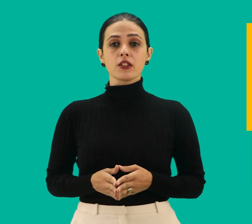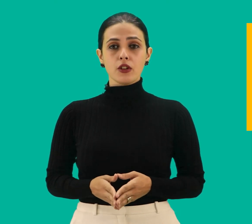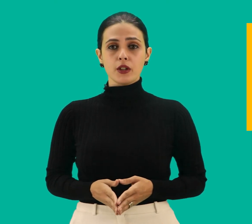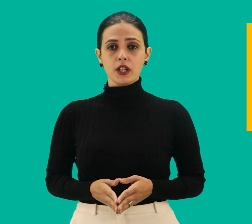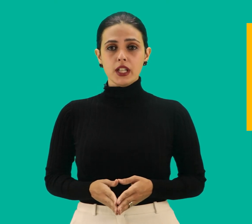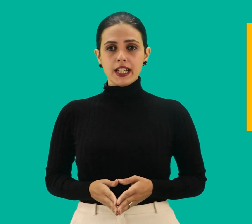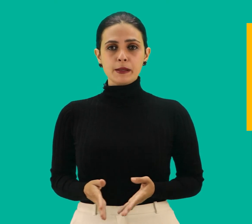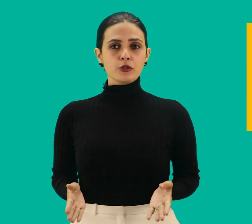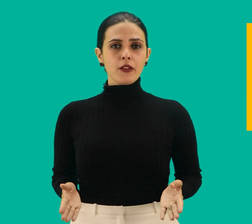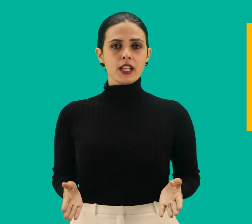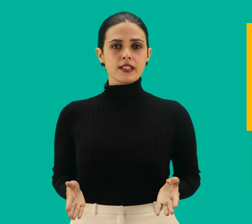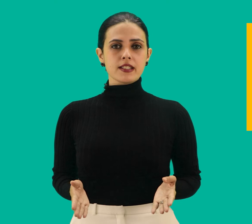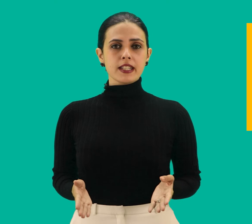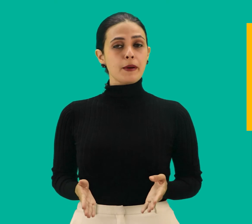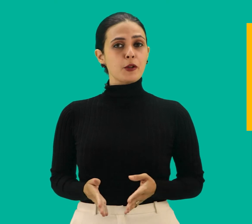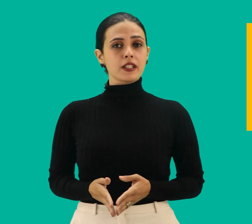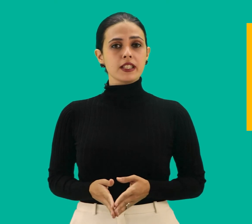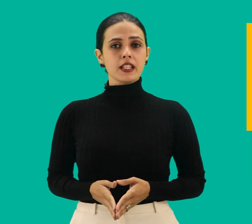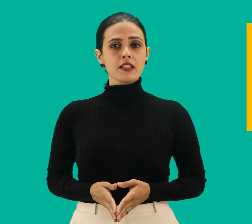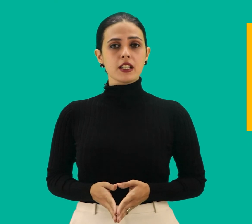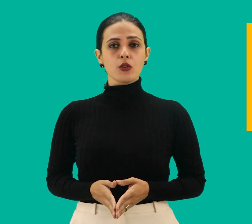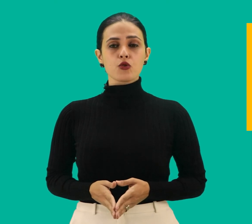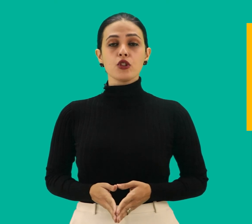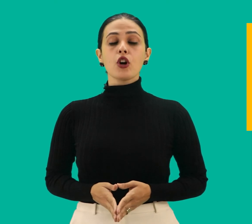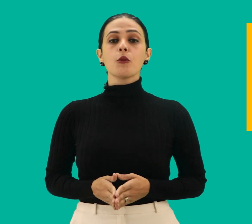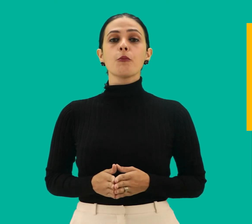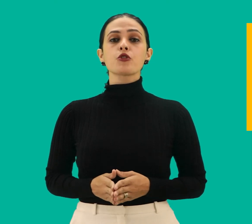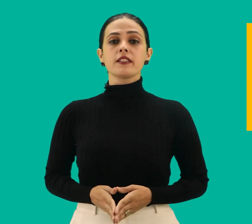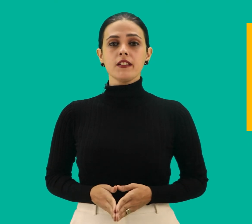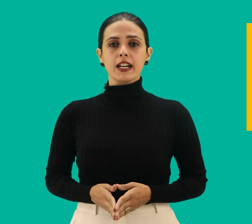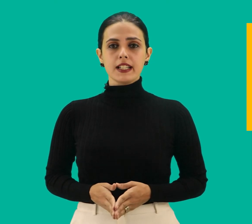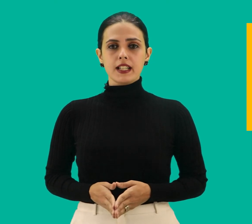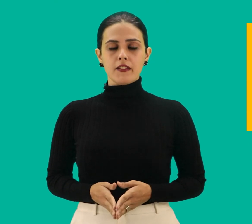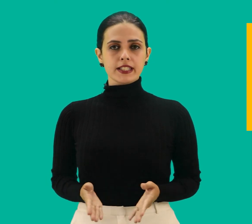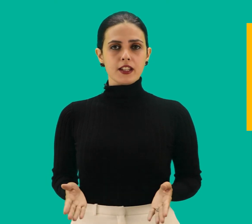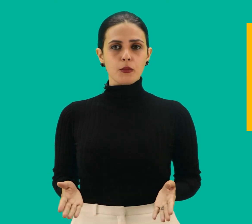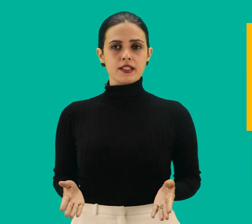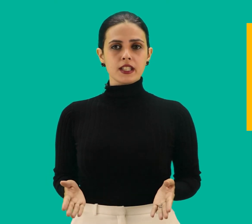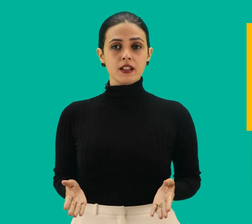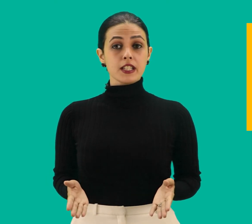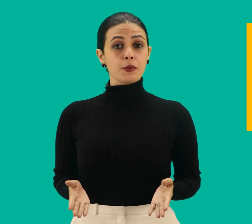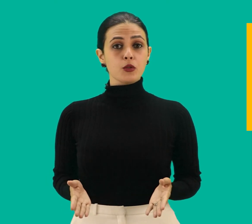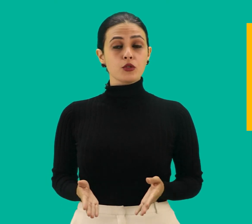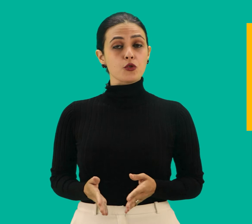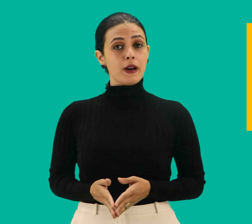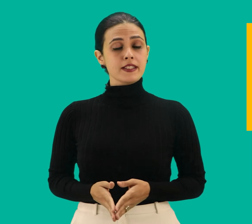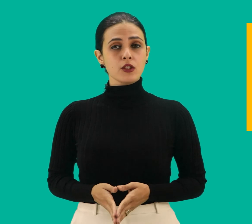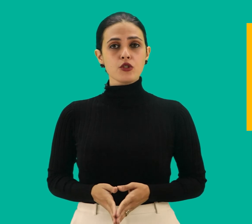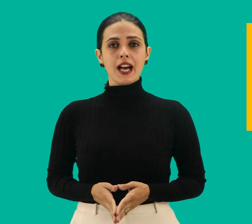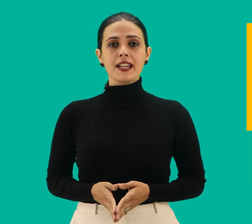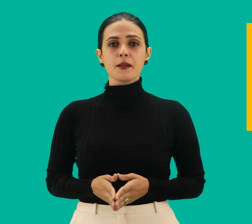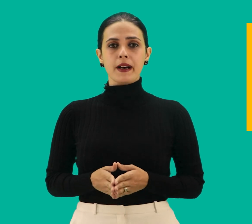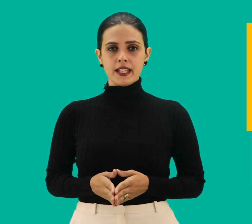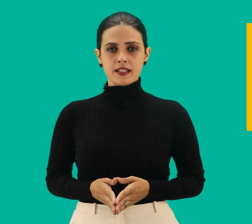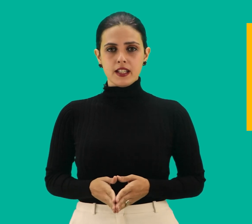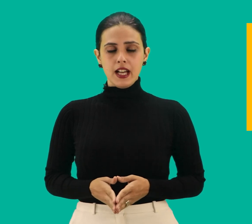su territorio, el diputado aliancista Pedro Martínez reconoció como positiva la venta de comestibles y productos básicos